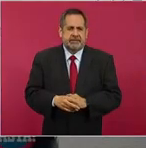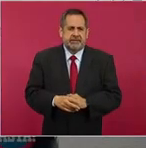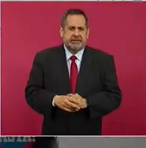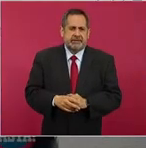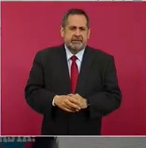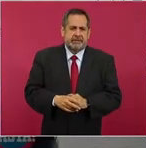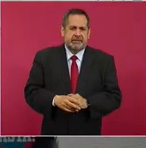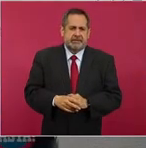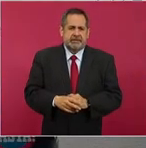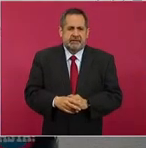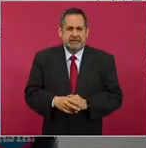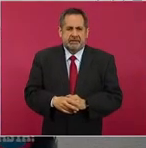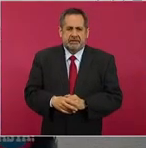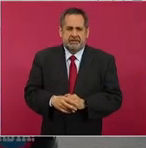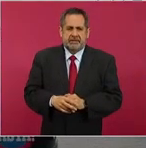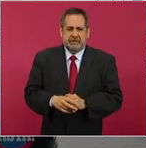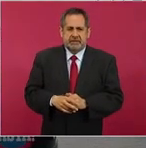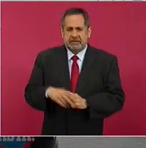Y ahí está,